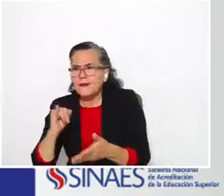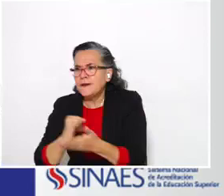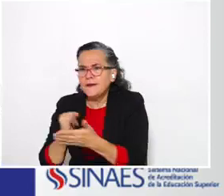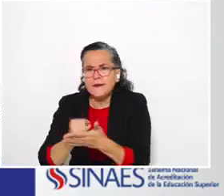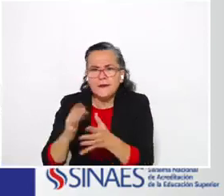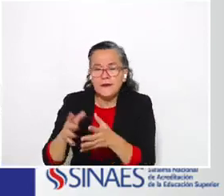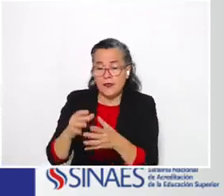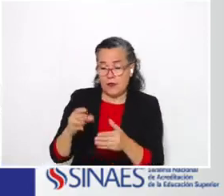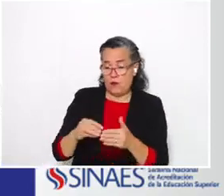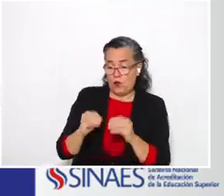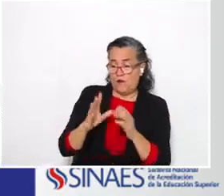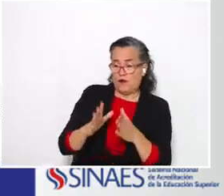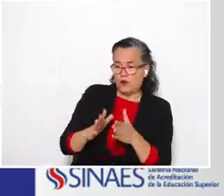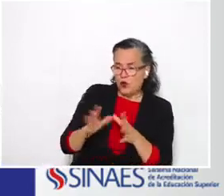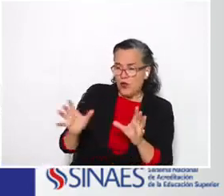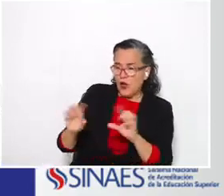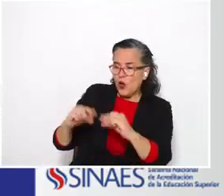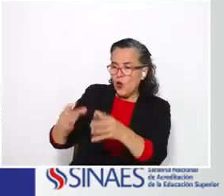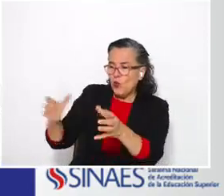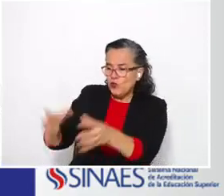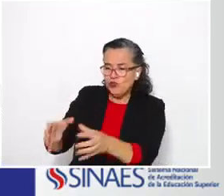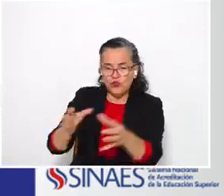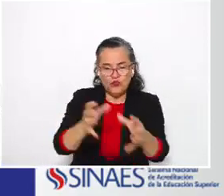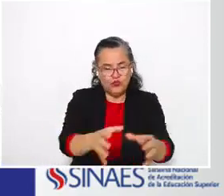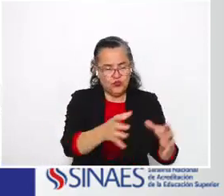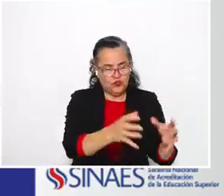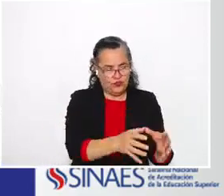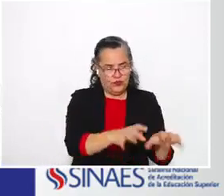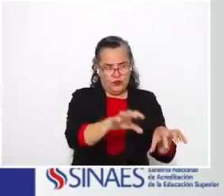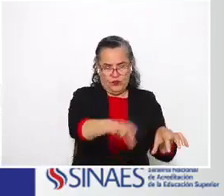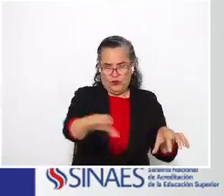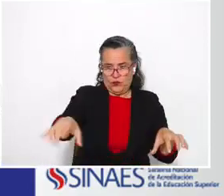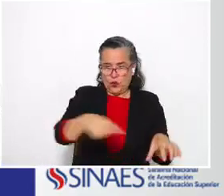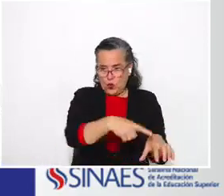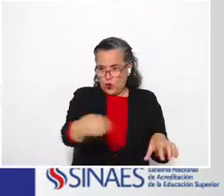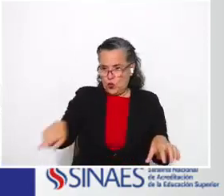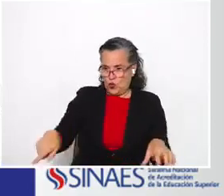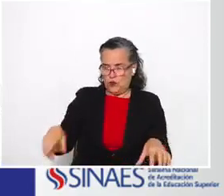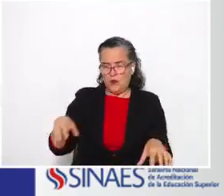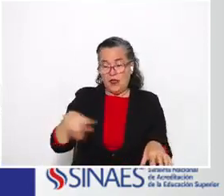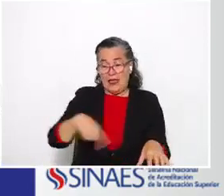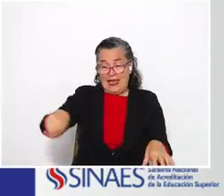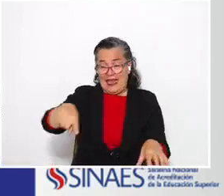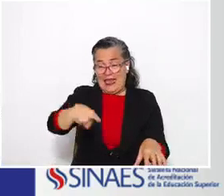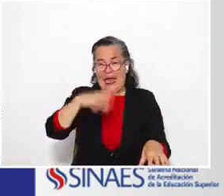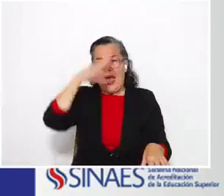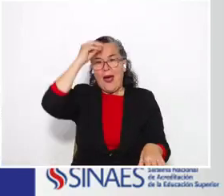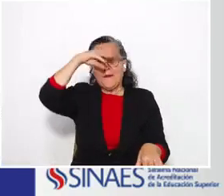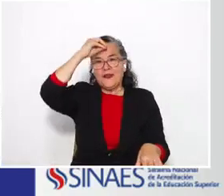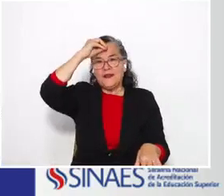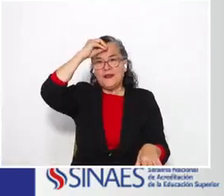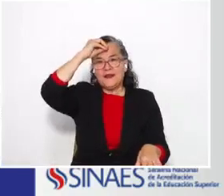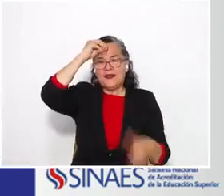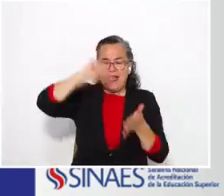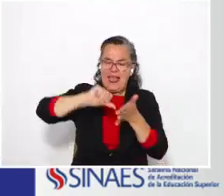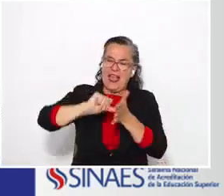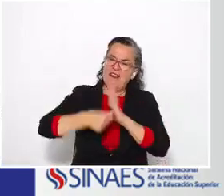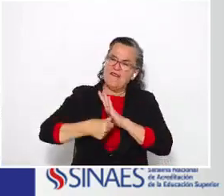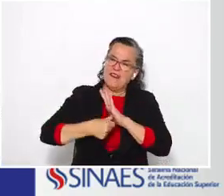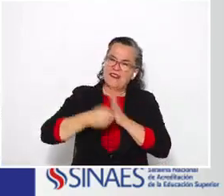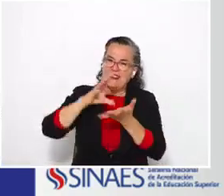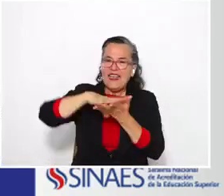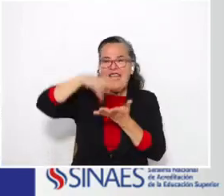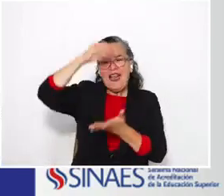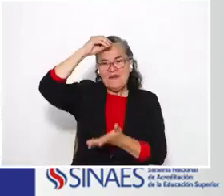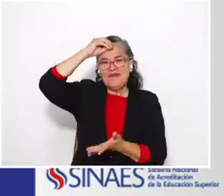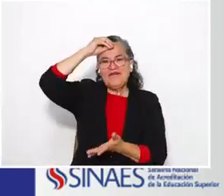profesor los pone en grupos a aprender. Y aquí el énfasis es en el